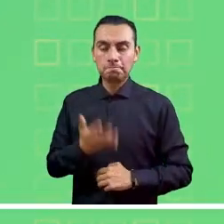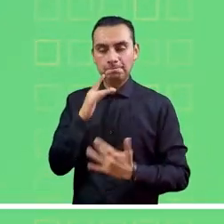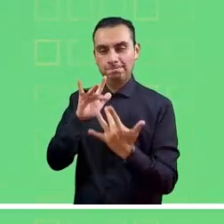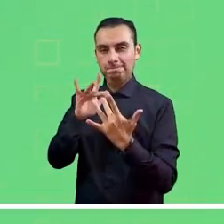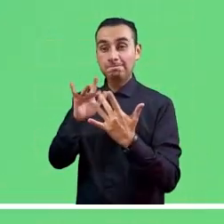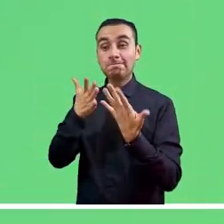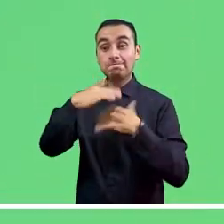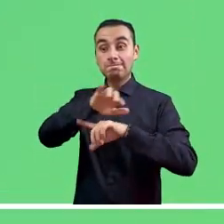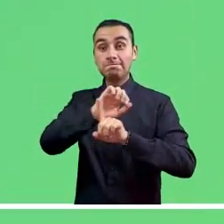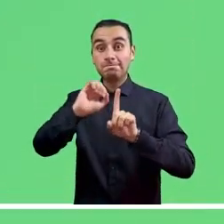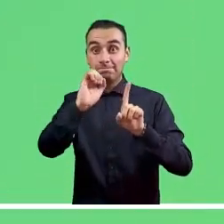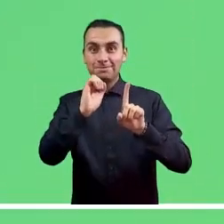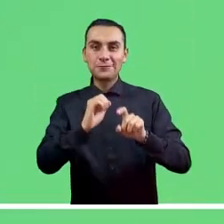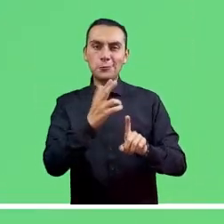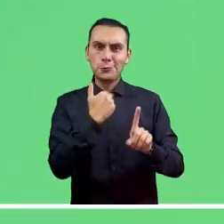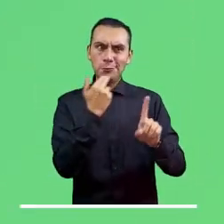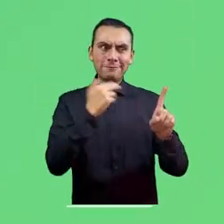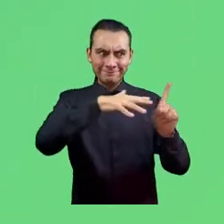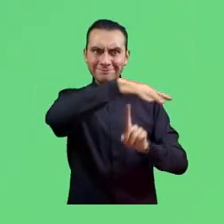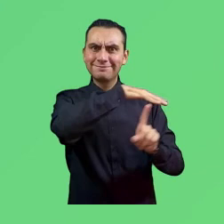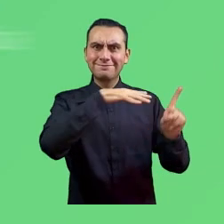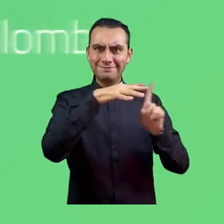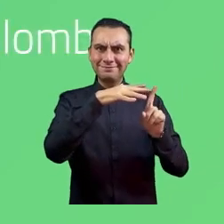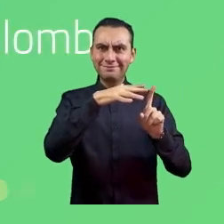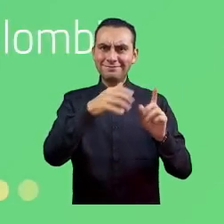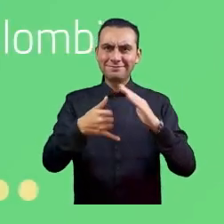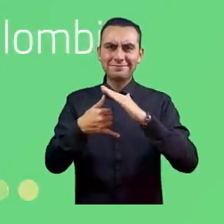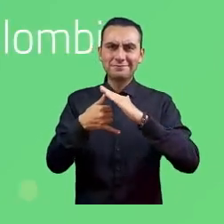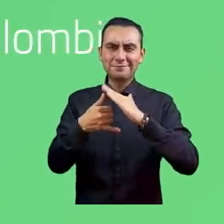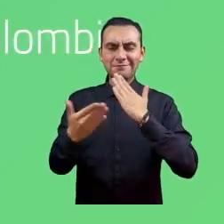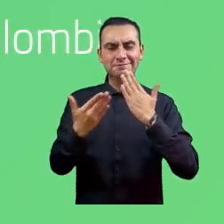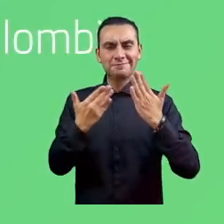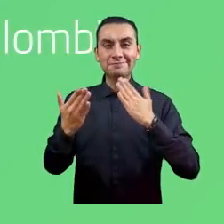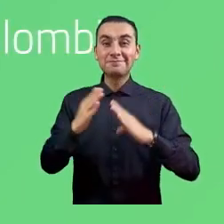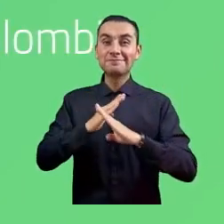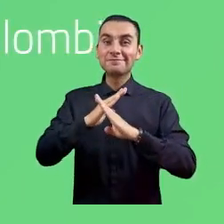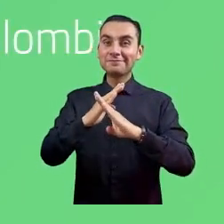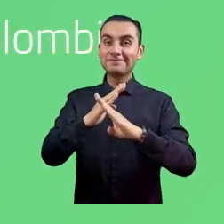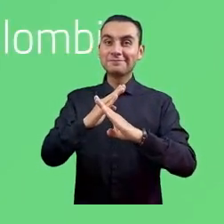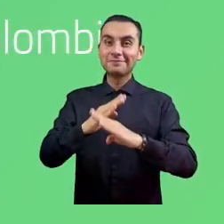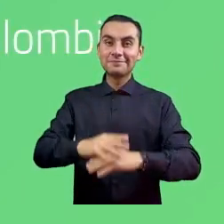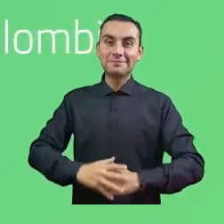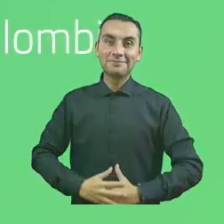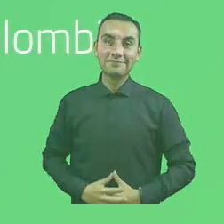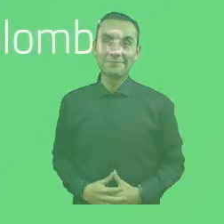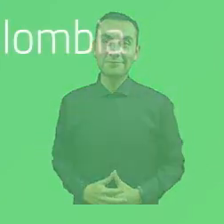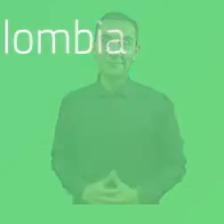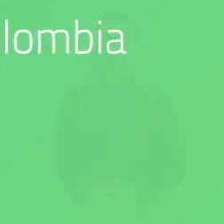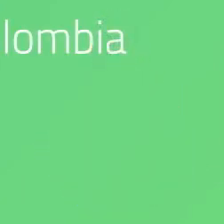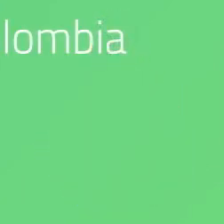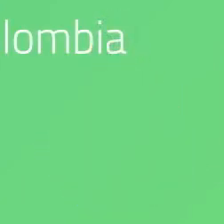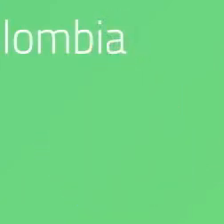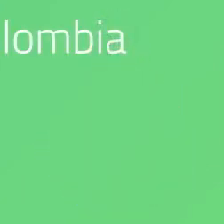sociales. Nuestro compromiso es con el medio ambiente. IDEAM es confianza y prevención.